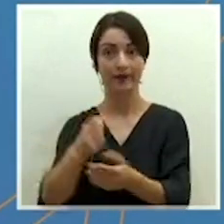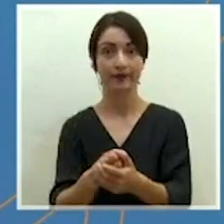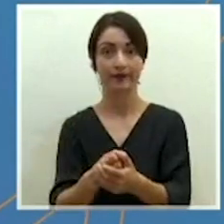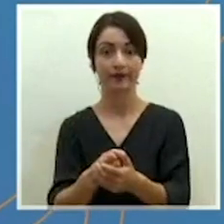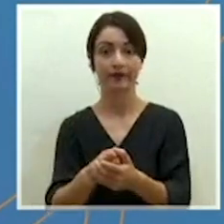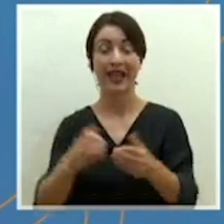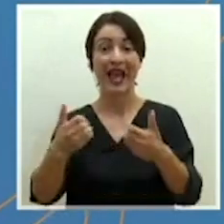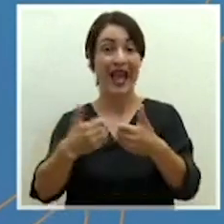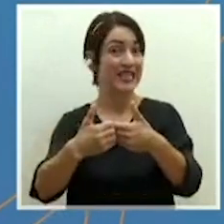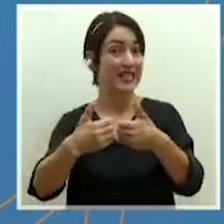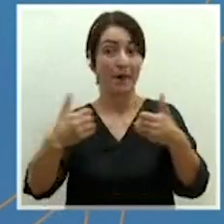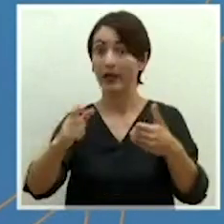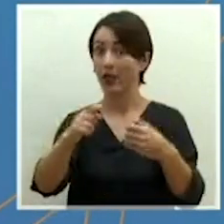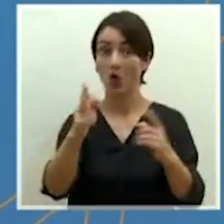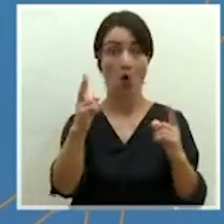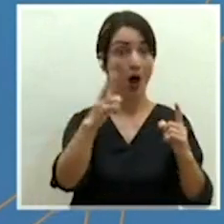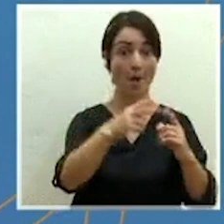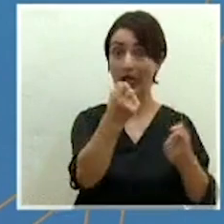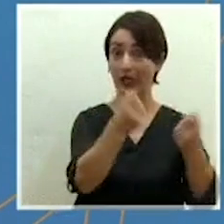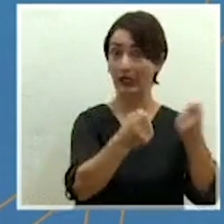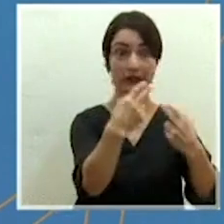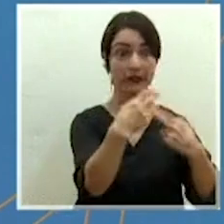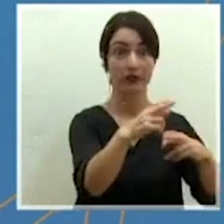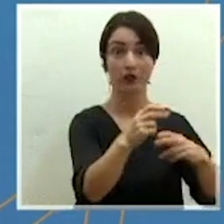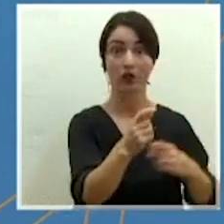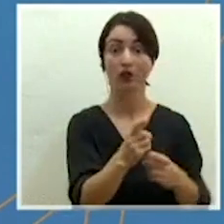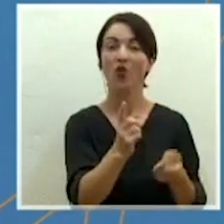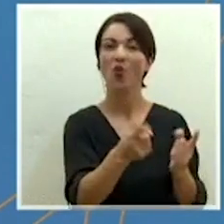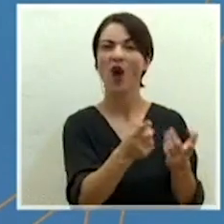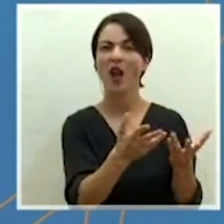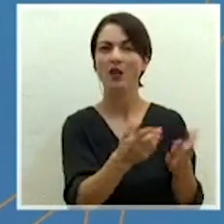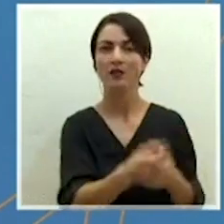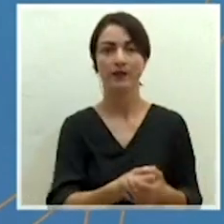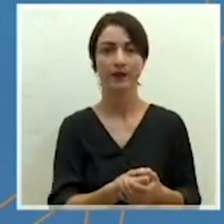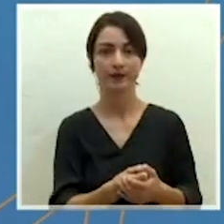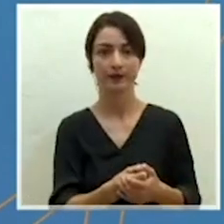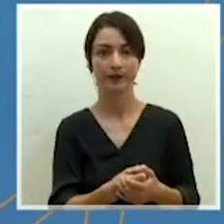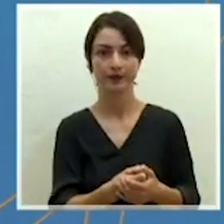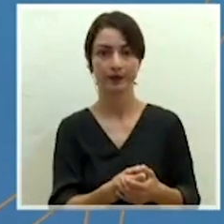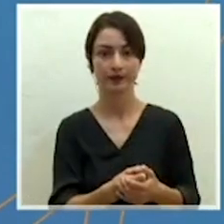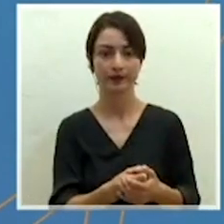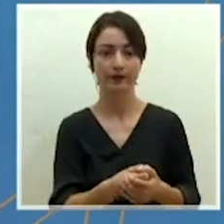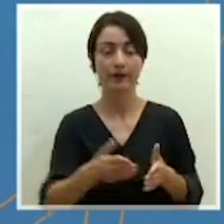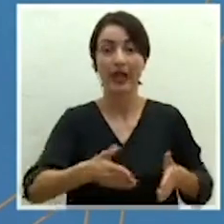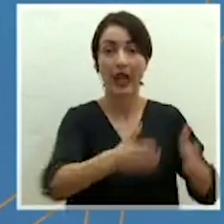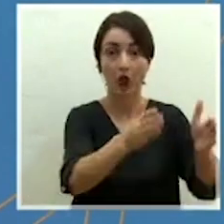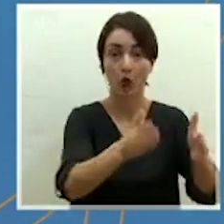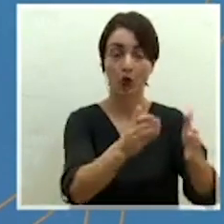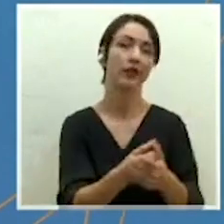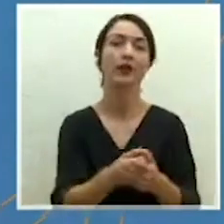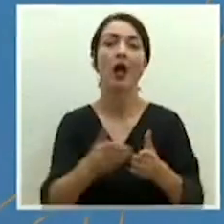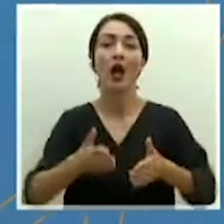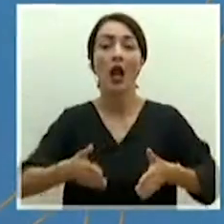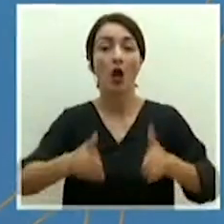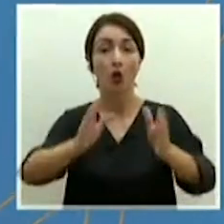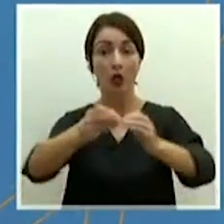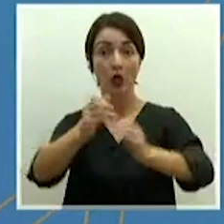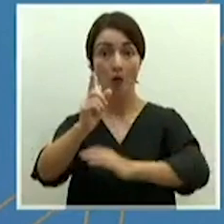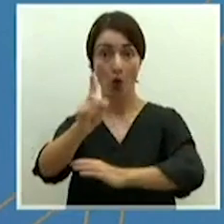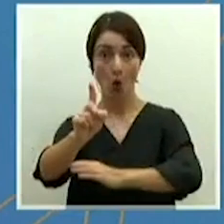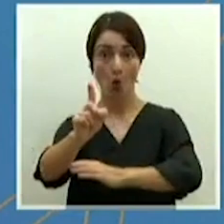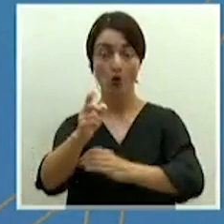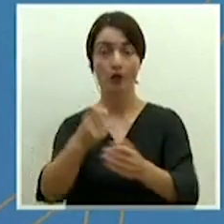exceptuadas de la restricción vehicular diferenciada las siguientes rutas. La ruta 1, que corresponde